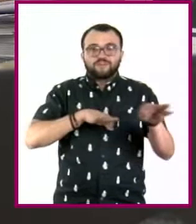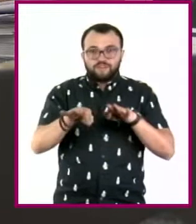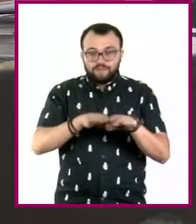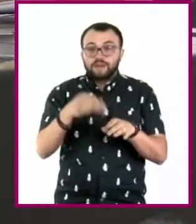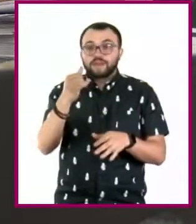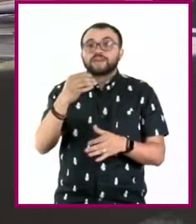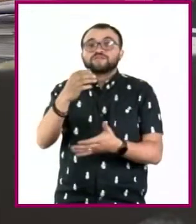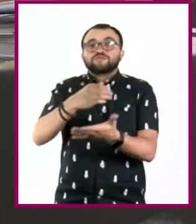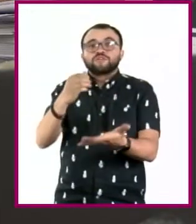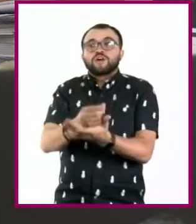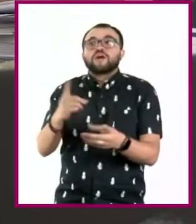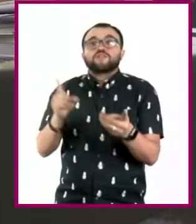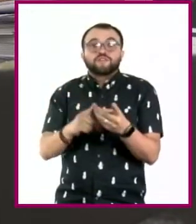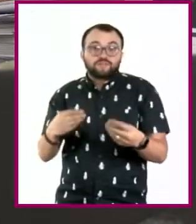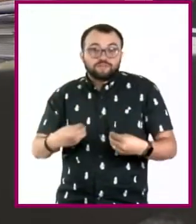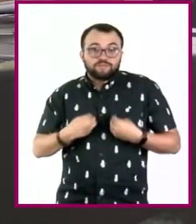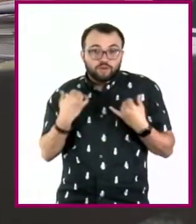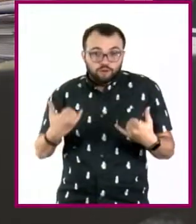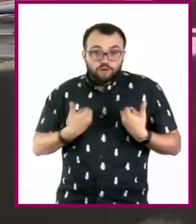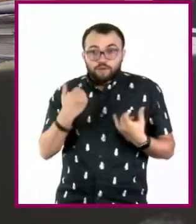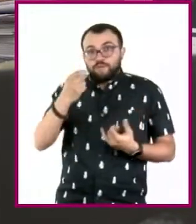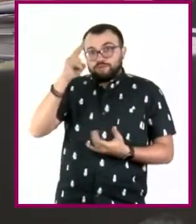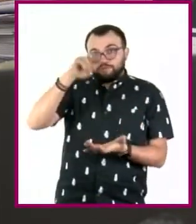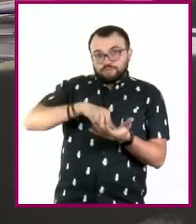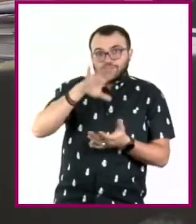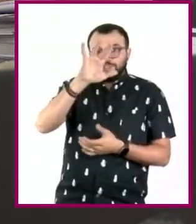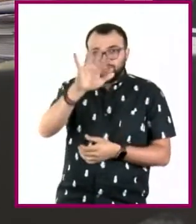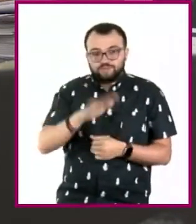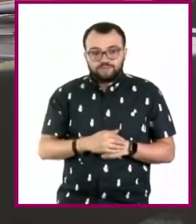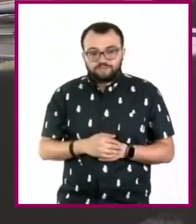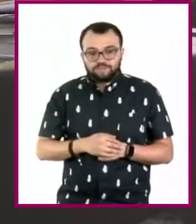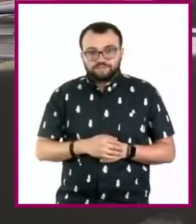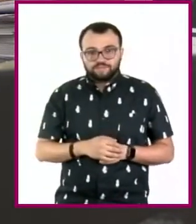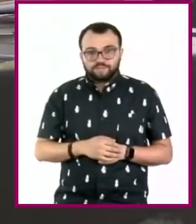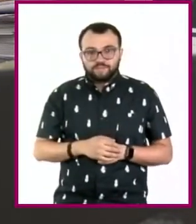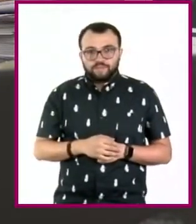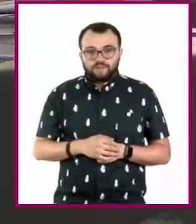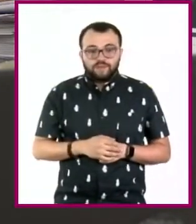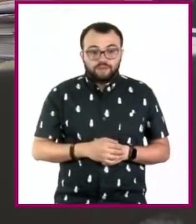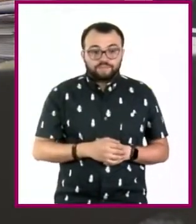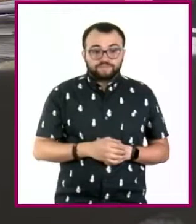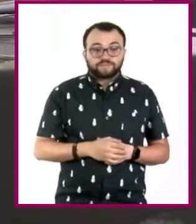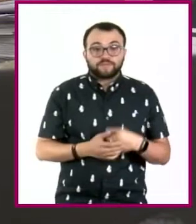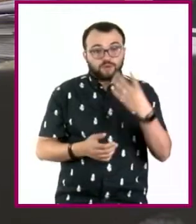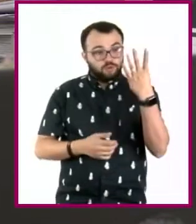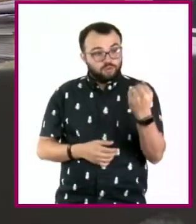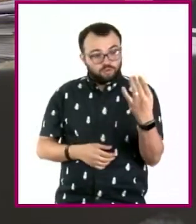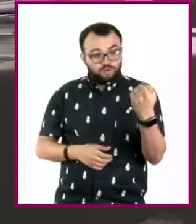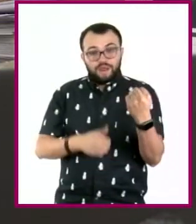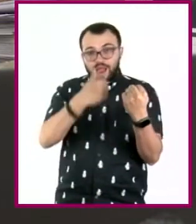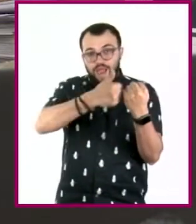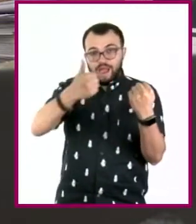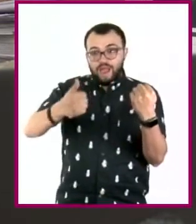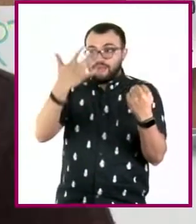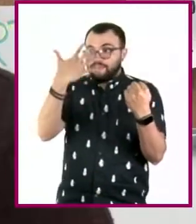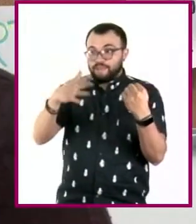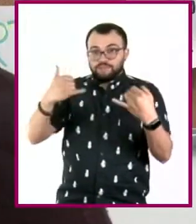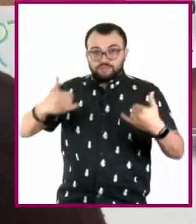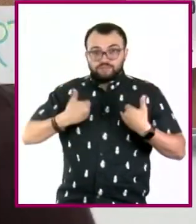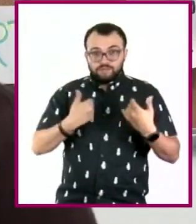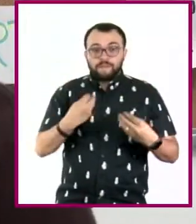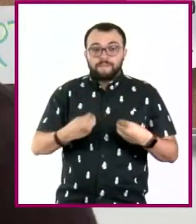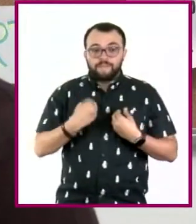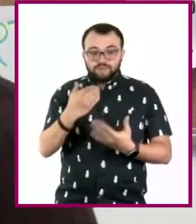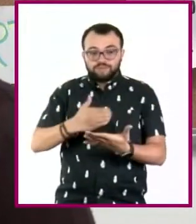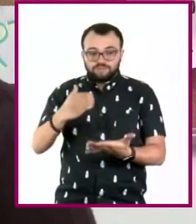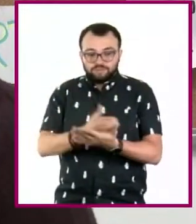que vivirán los jóvenes, pues, en el 2050. 9 de cada 10 jóvenes en América Latina y el Caribe vivirán en ciudades.